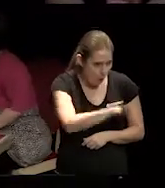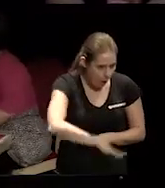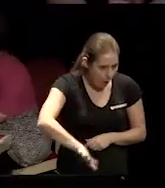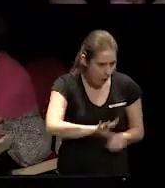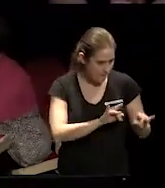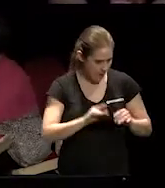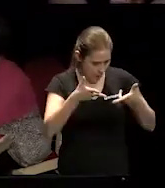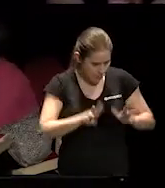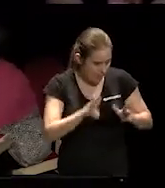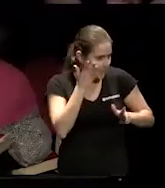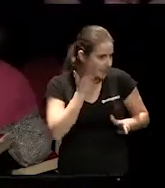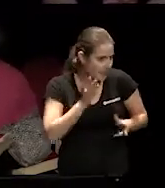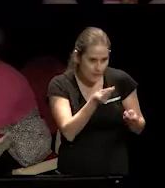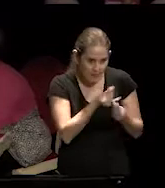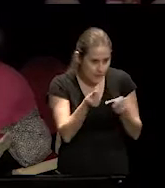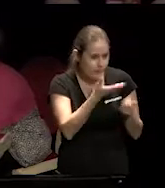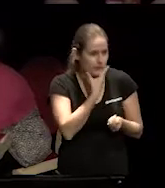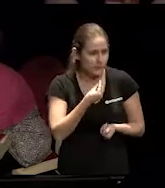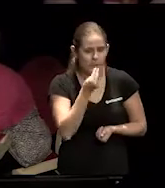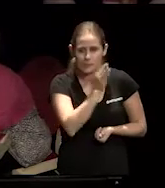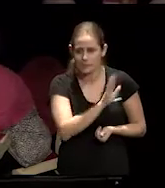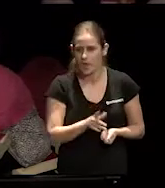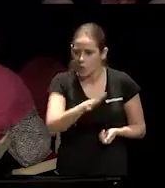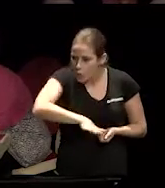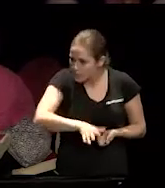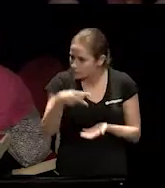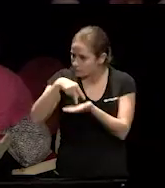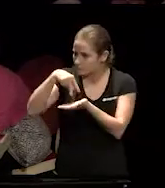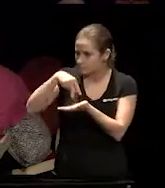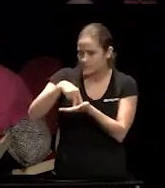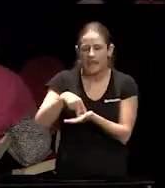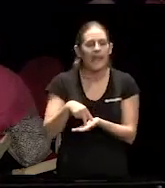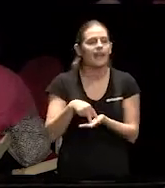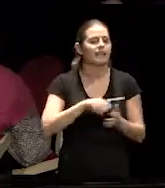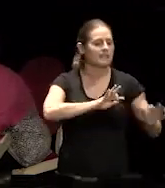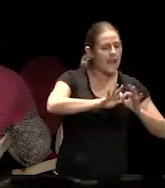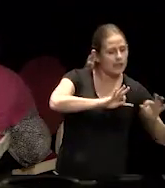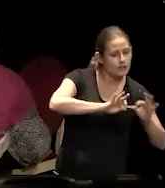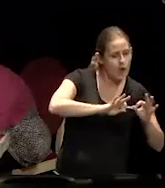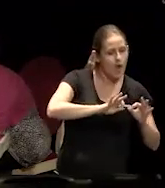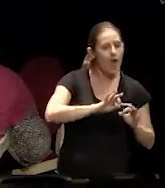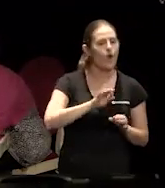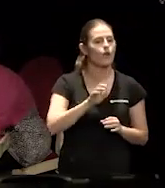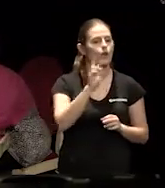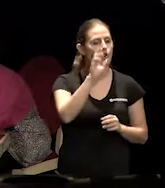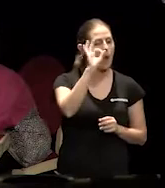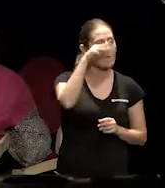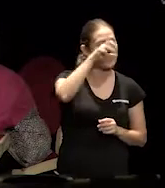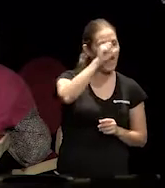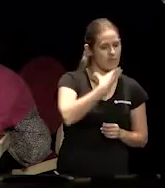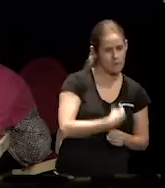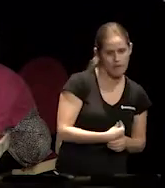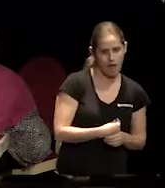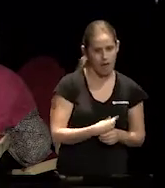terciopelo! ¿Dónde estamos, Begoña? Pues estamos en el Teatro Romea de Murcia. ¡Guau! ¡Qué